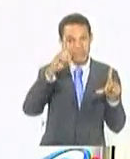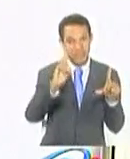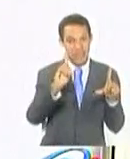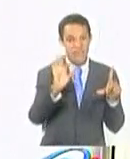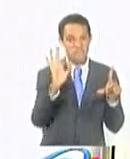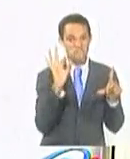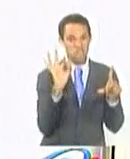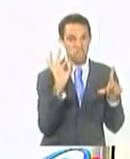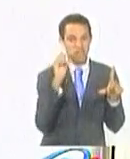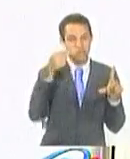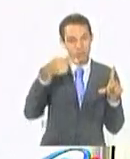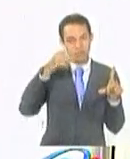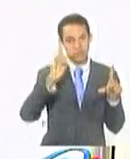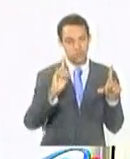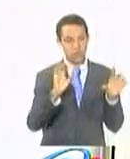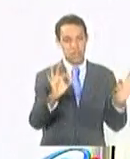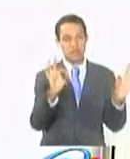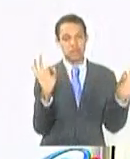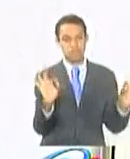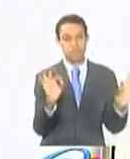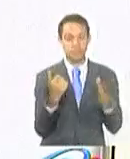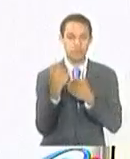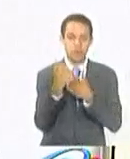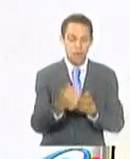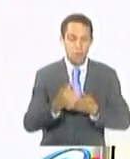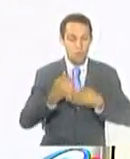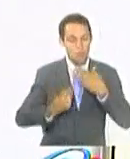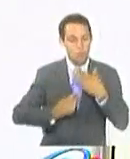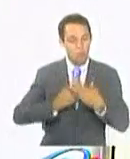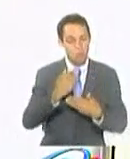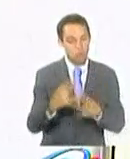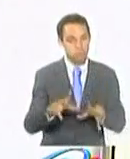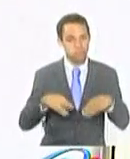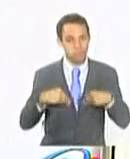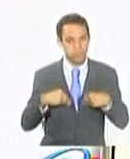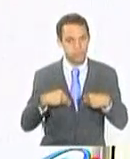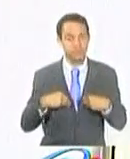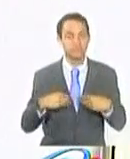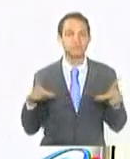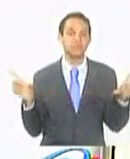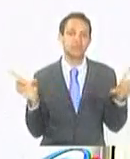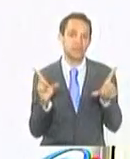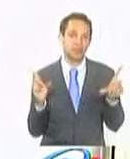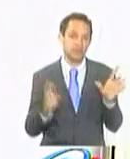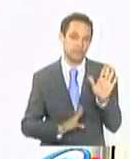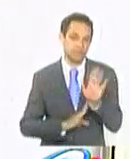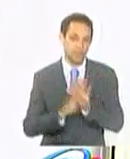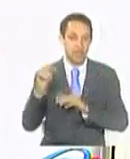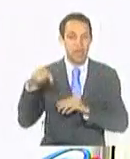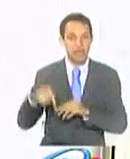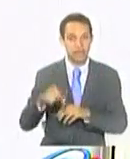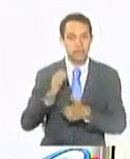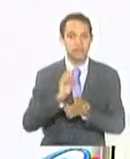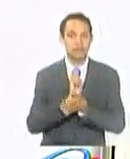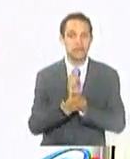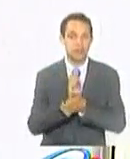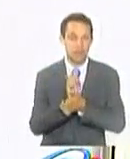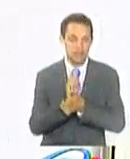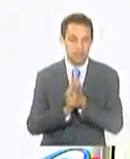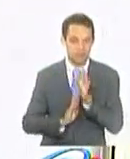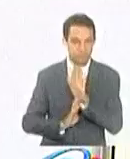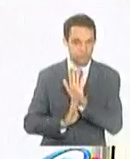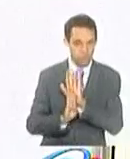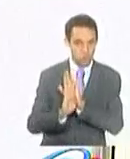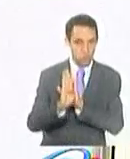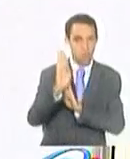años vendrá y tenemos que ir poco a poco adaptándonos a la televisión digital y telecafé está a la vanguardia de la